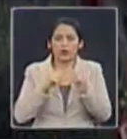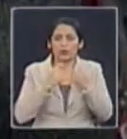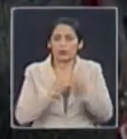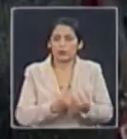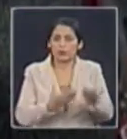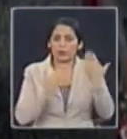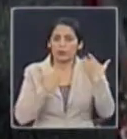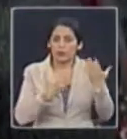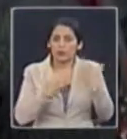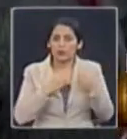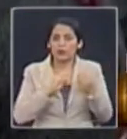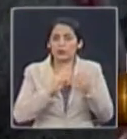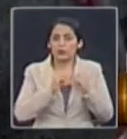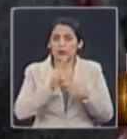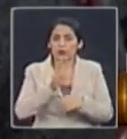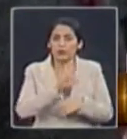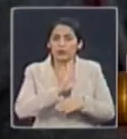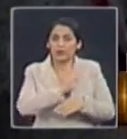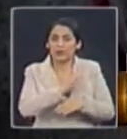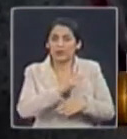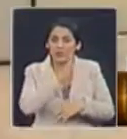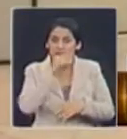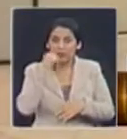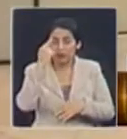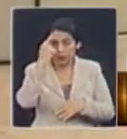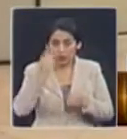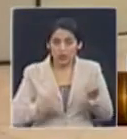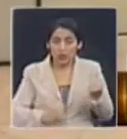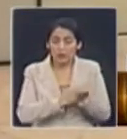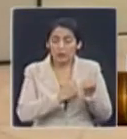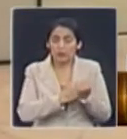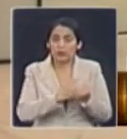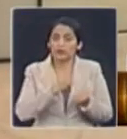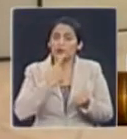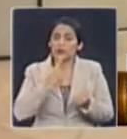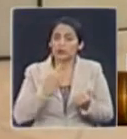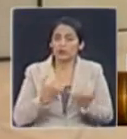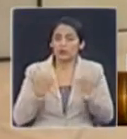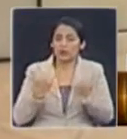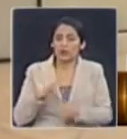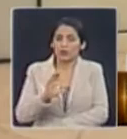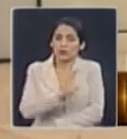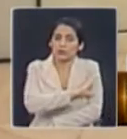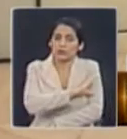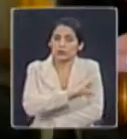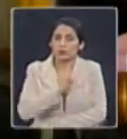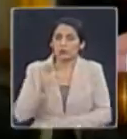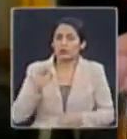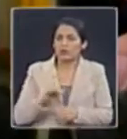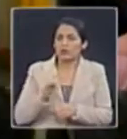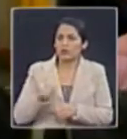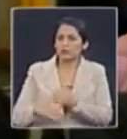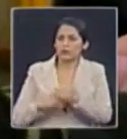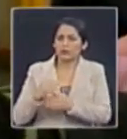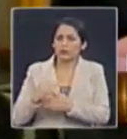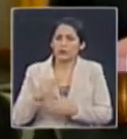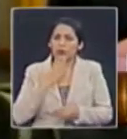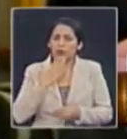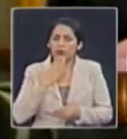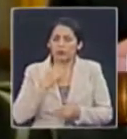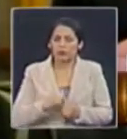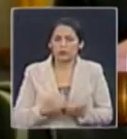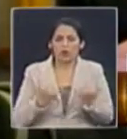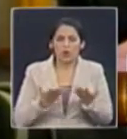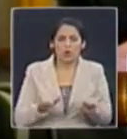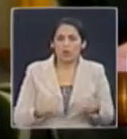correísta de AP expresa cuestionamientos ante cómo el CNE pasó a la ejecución del proceso. Así como están, agrava